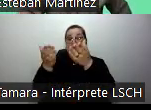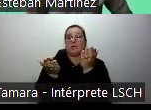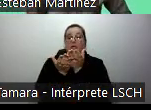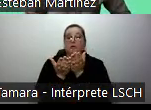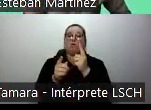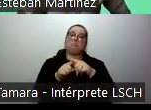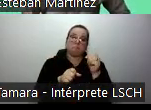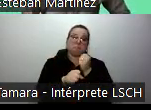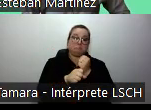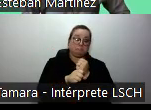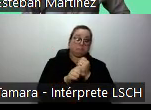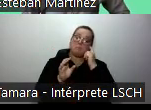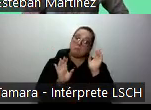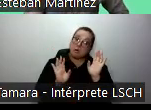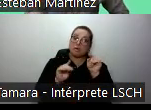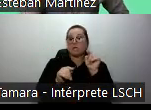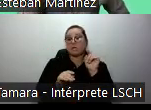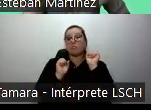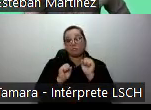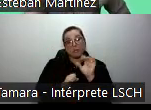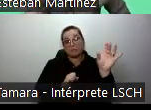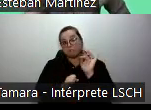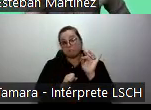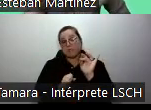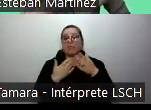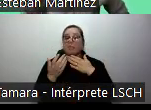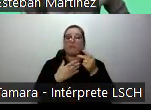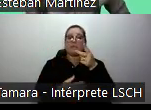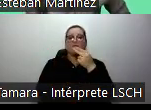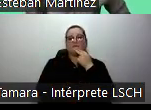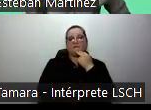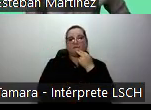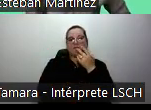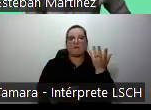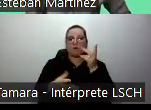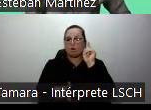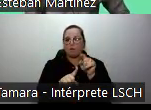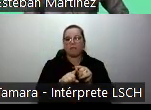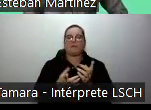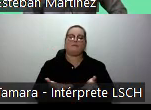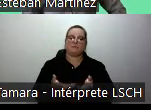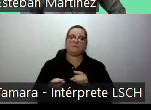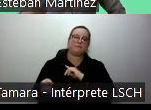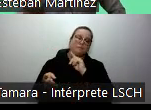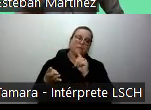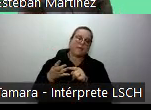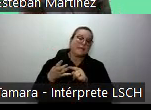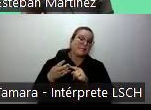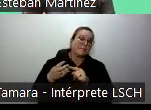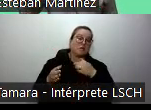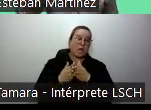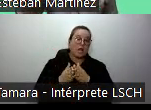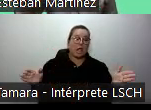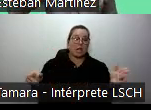trabajar pero este es una opción y depende de tu estilo de vida que quieras tener Y de tus objetivos y a largo plazo Alguien podría decir sabes